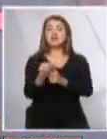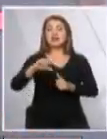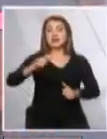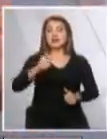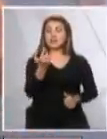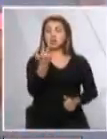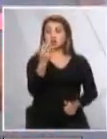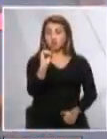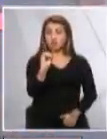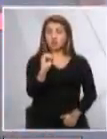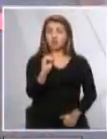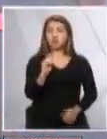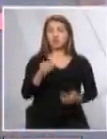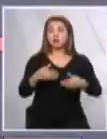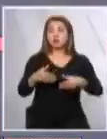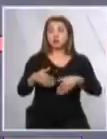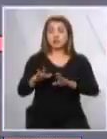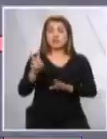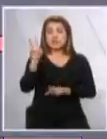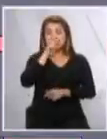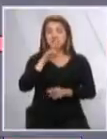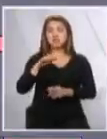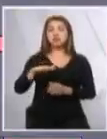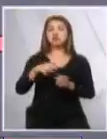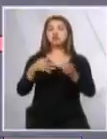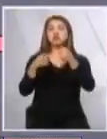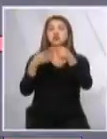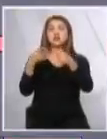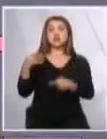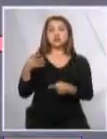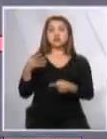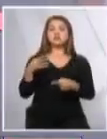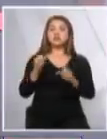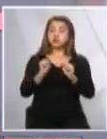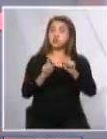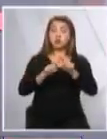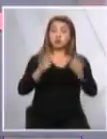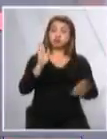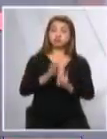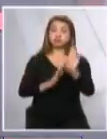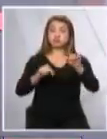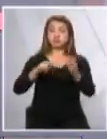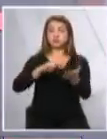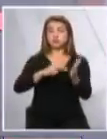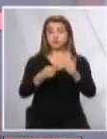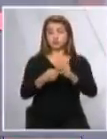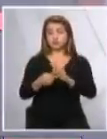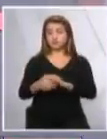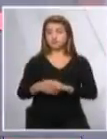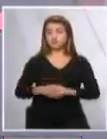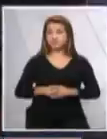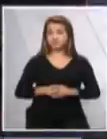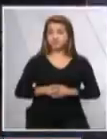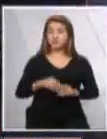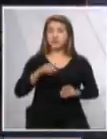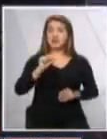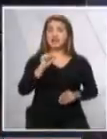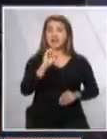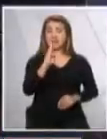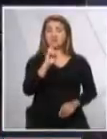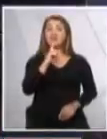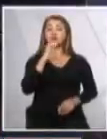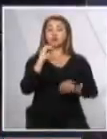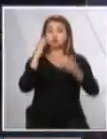¿cierto?, lo dejen sin las condiciones para poder salir adelante en esta crisis. Alberto. Mira, yo te diría